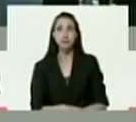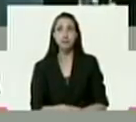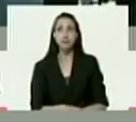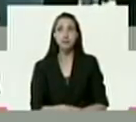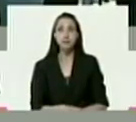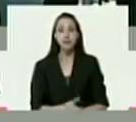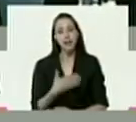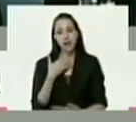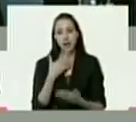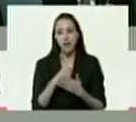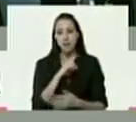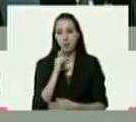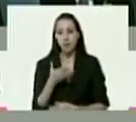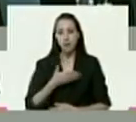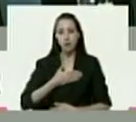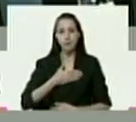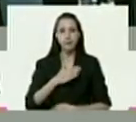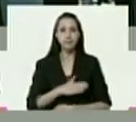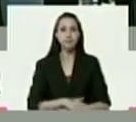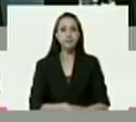Bueno, muchas gracias.